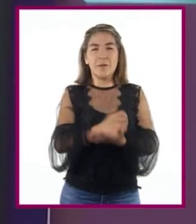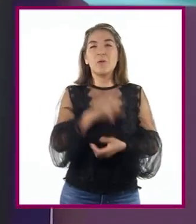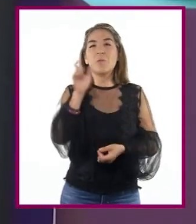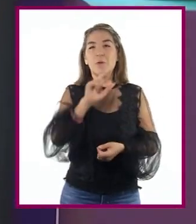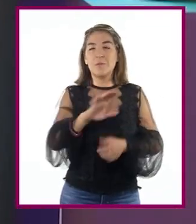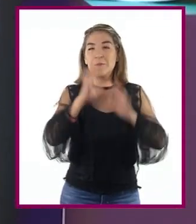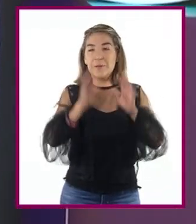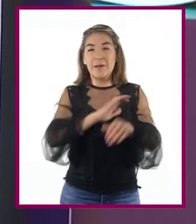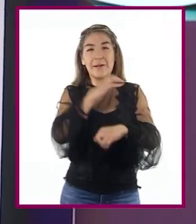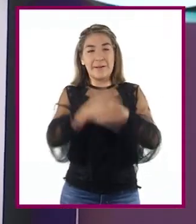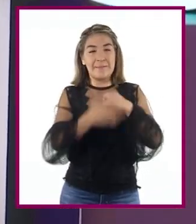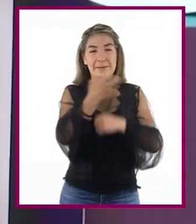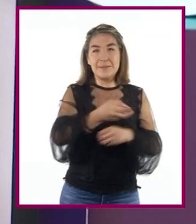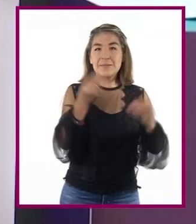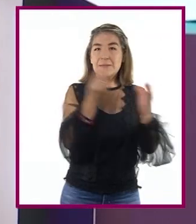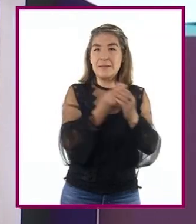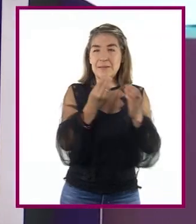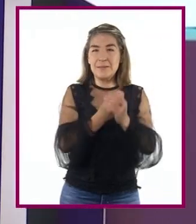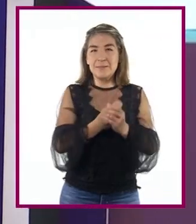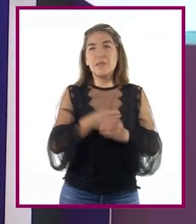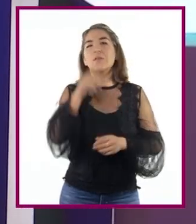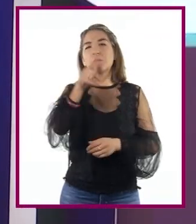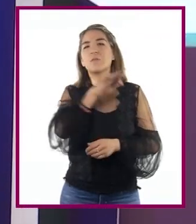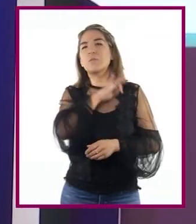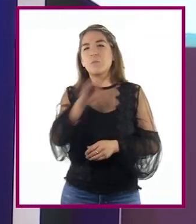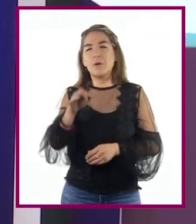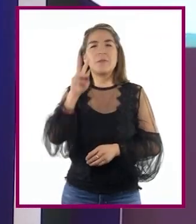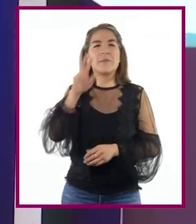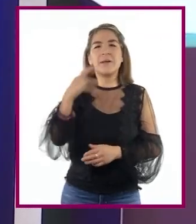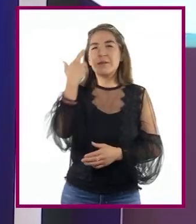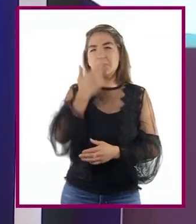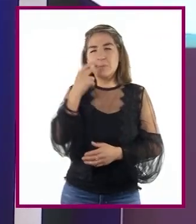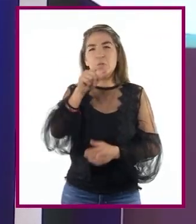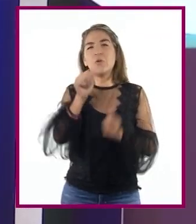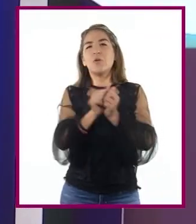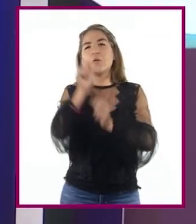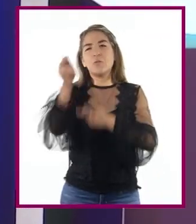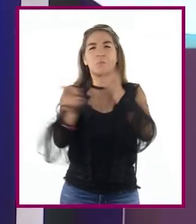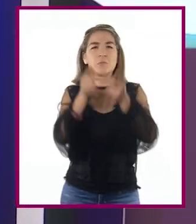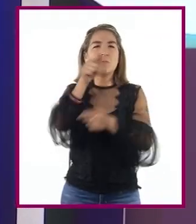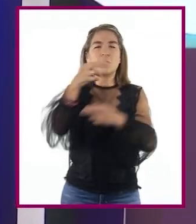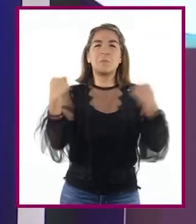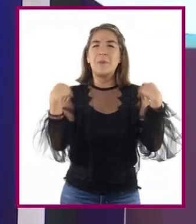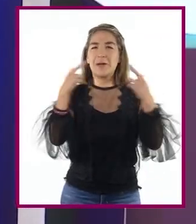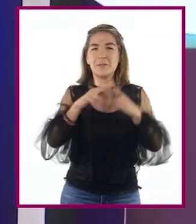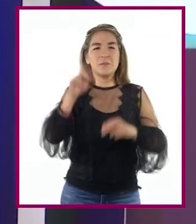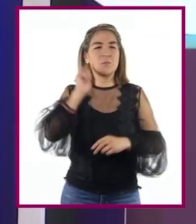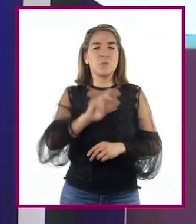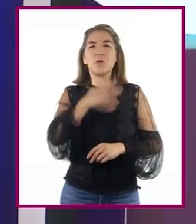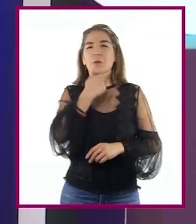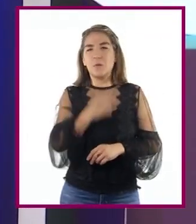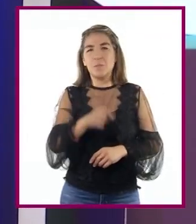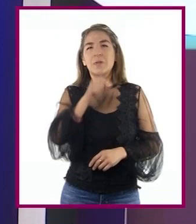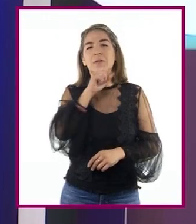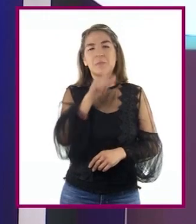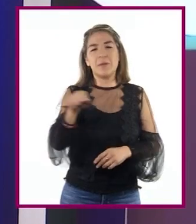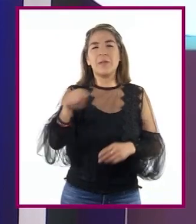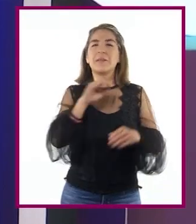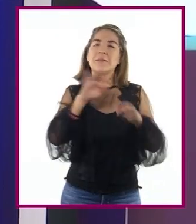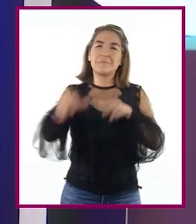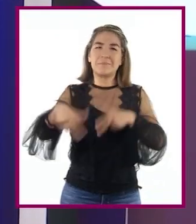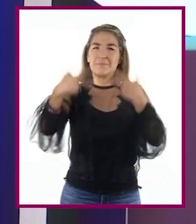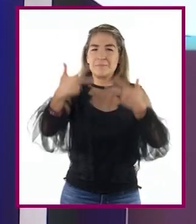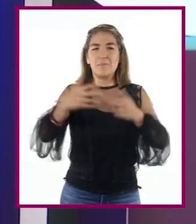vez terminada la sesión, podrán despejarla consultando a su profesora o profesor titular en su trabajo a